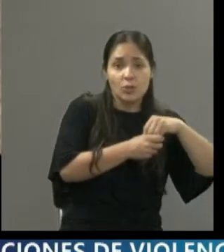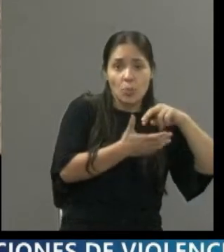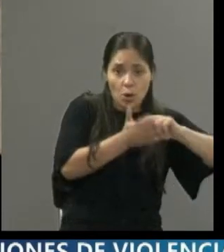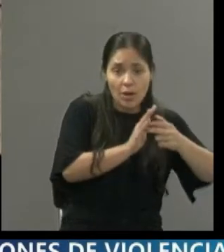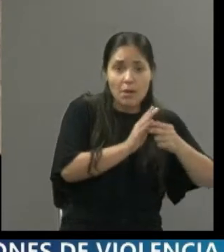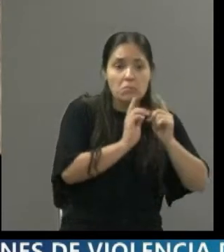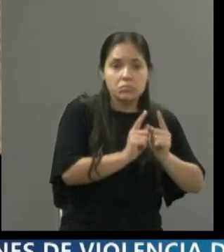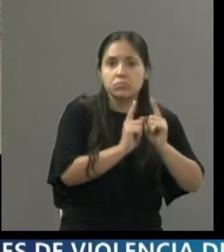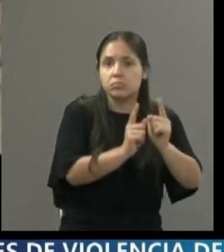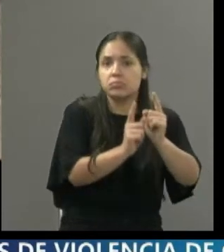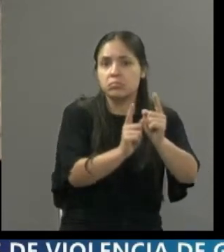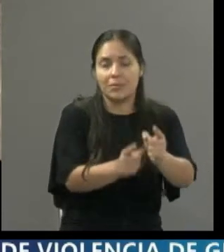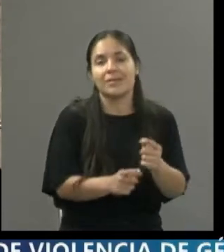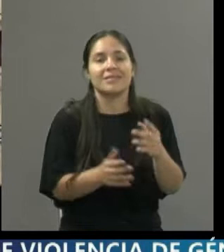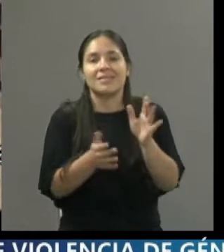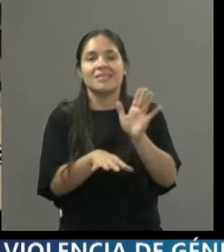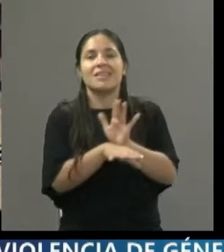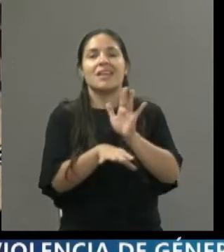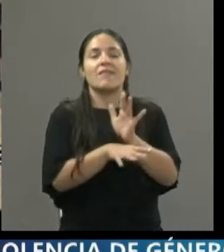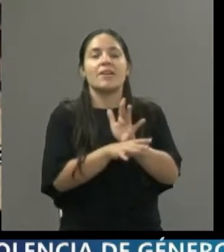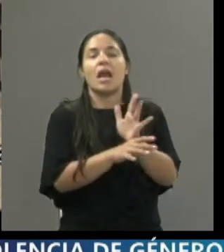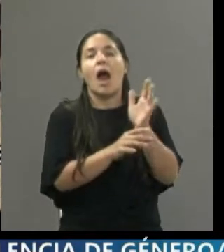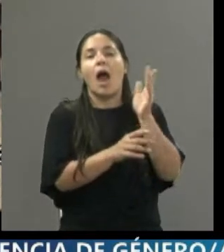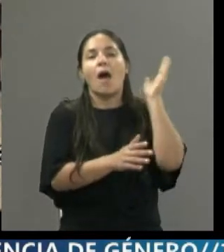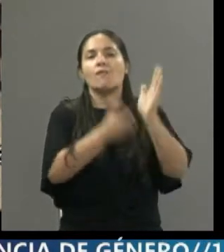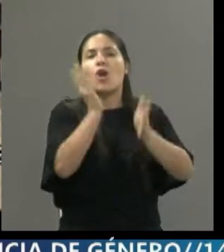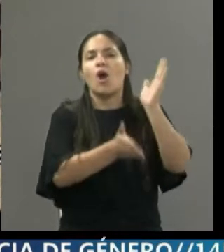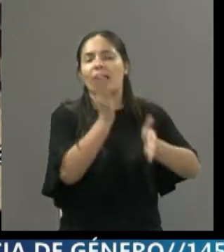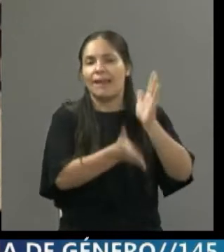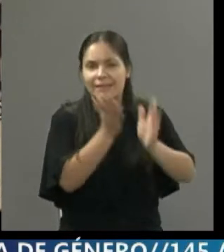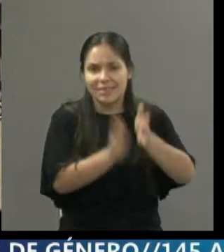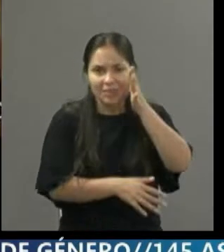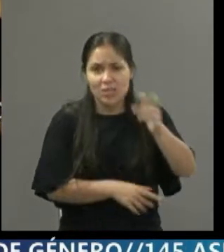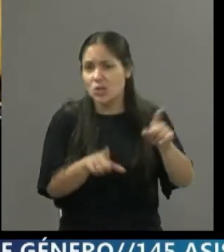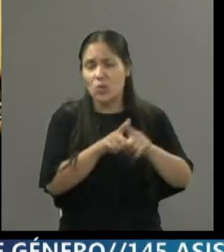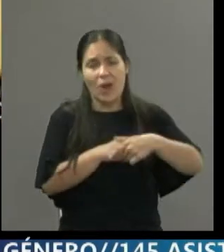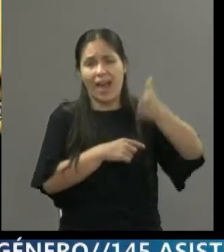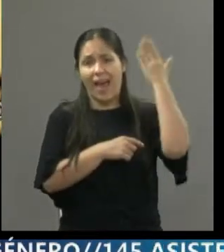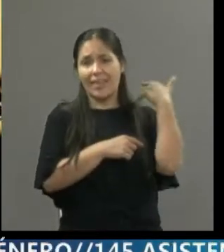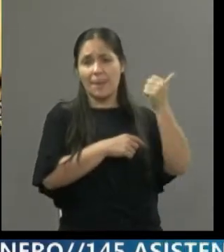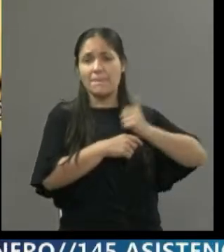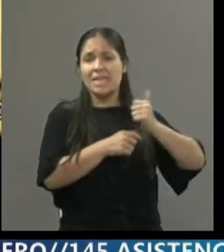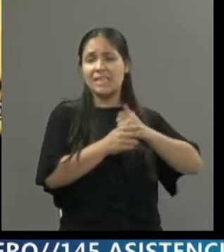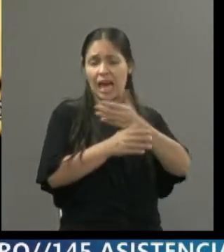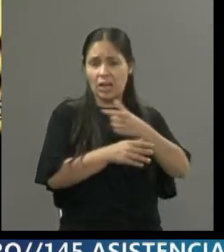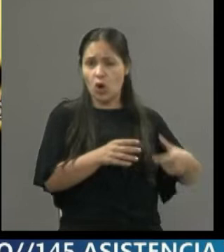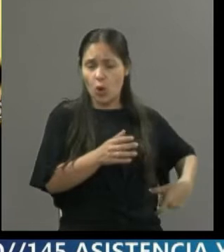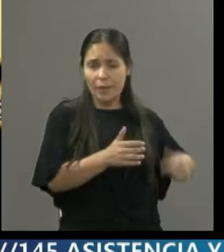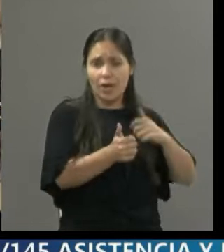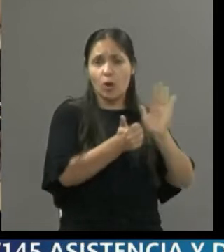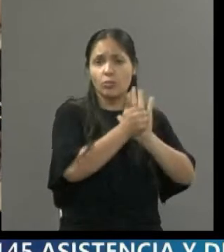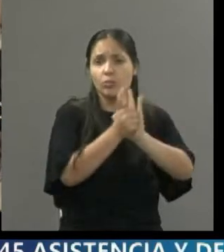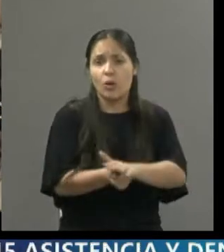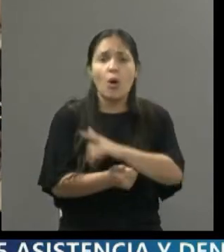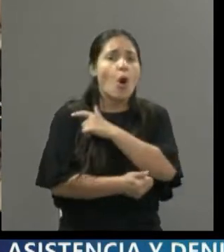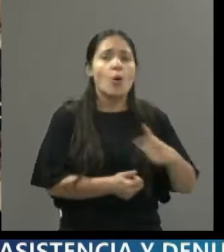¿no? Hablamos de prácticas abusivas que son herencia de la dictadura, que son cuestiones estructurales que el Estado no ha logrado